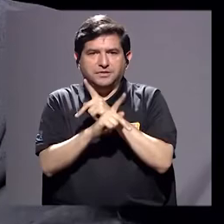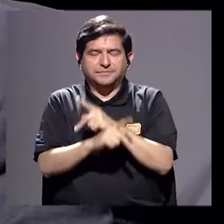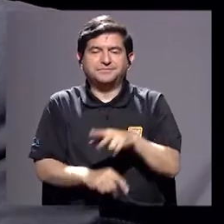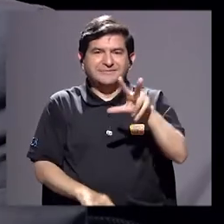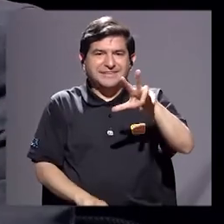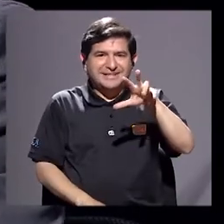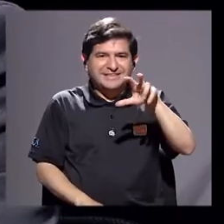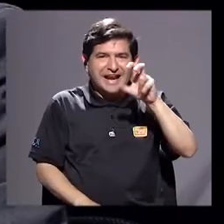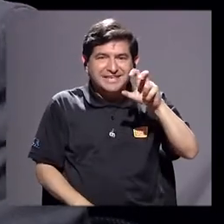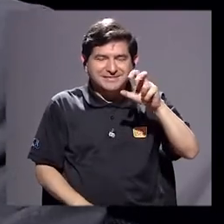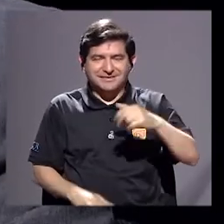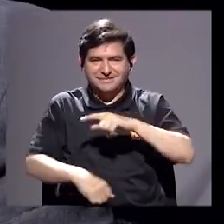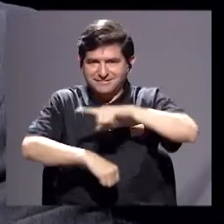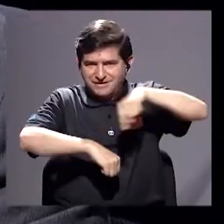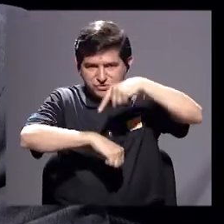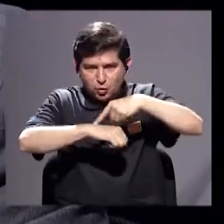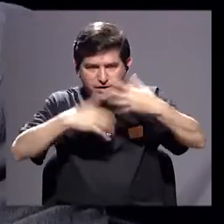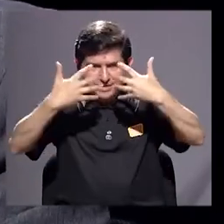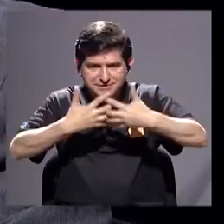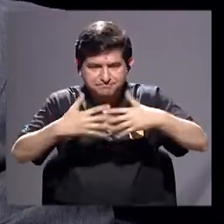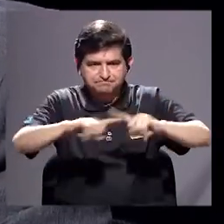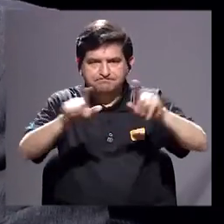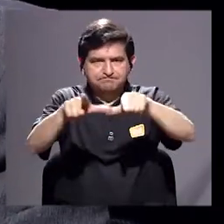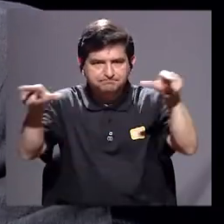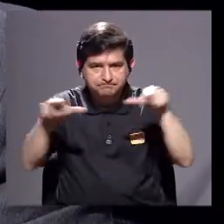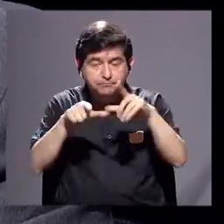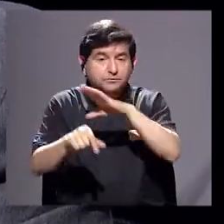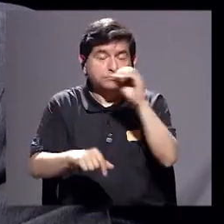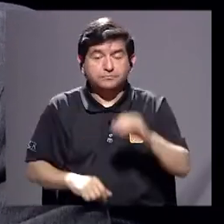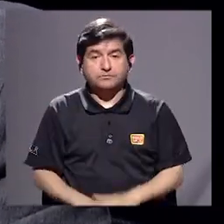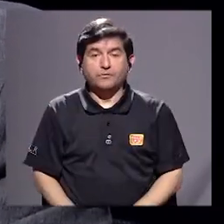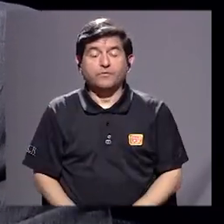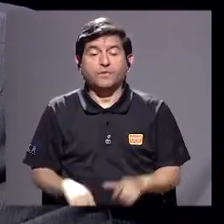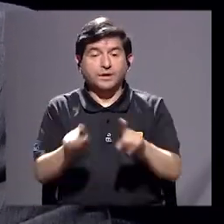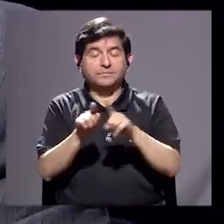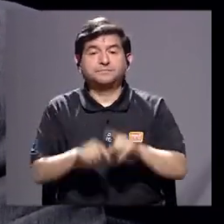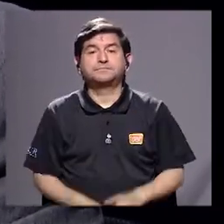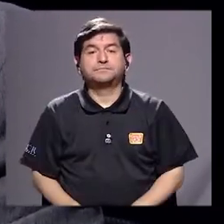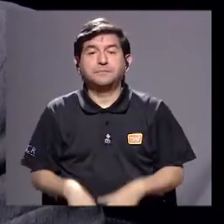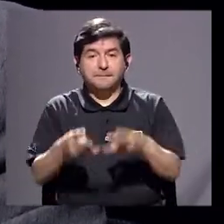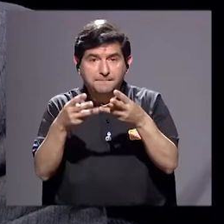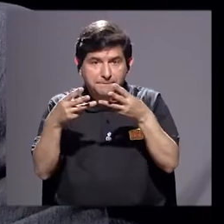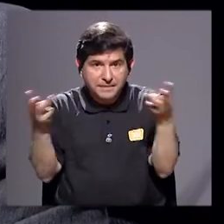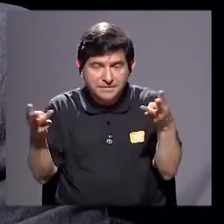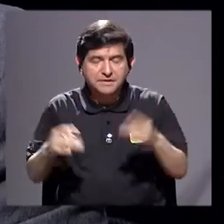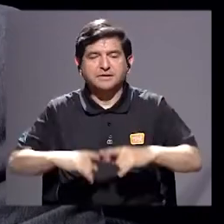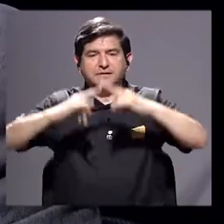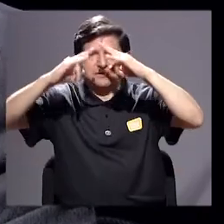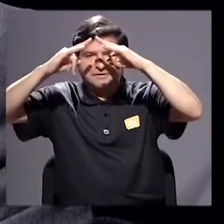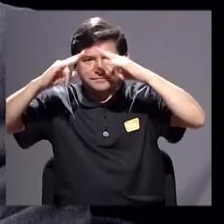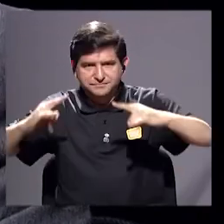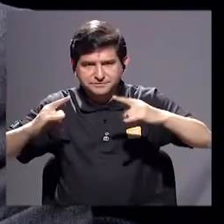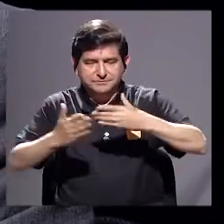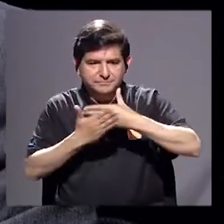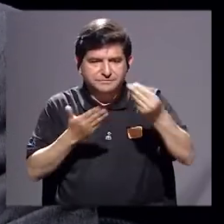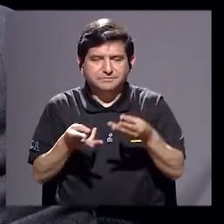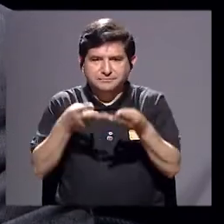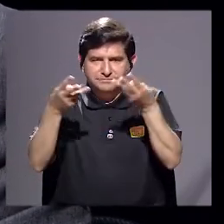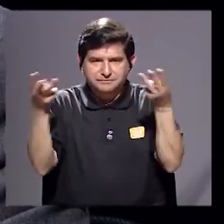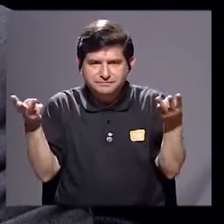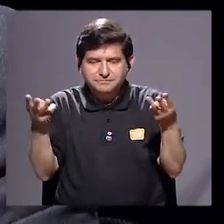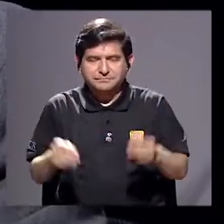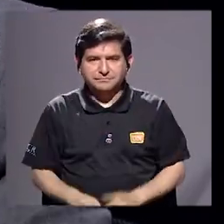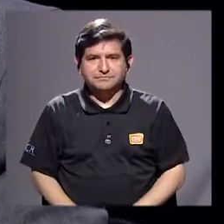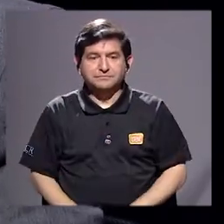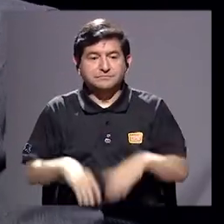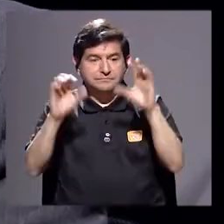maquinaria que podemos usar en diferentes puntos o bien el avituallamiento la habilitación de albergues la compra de suministros o